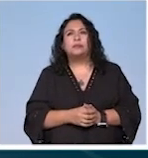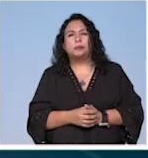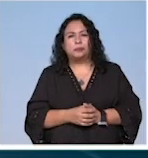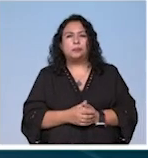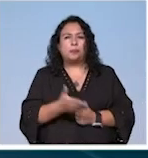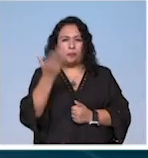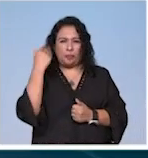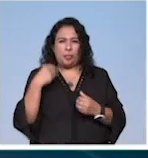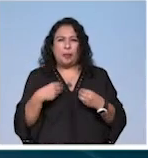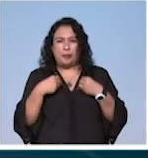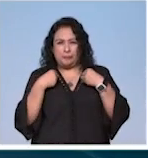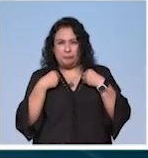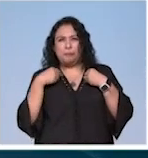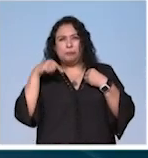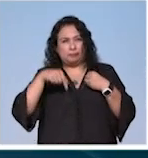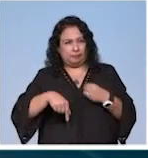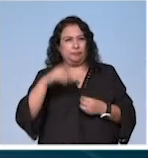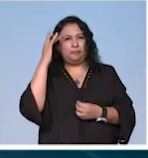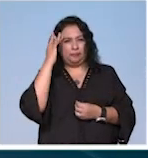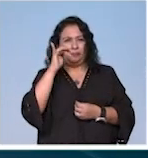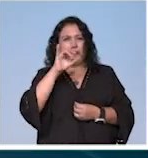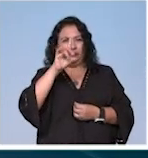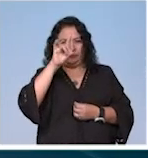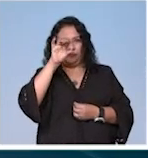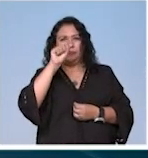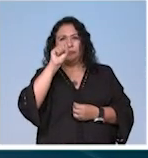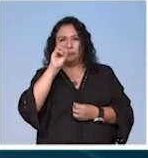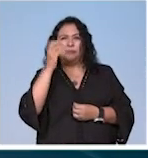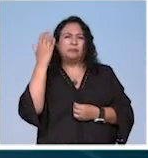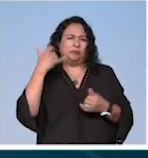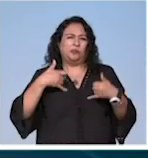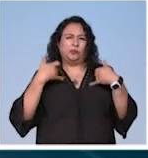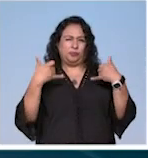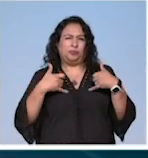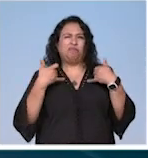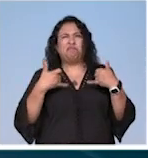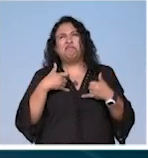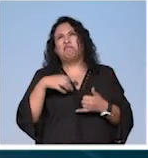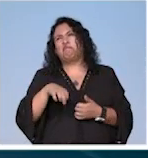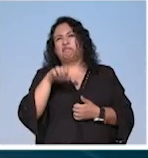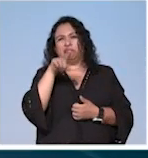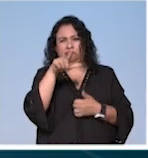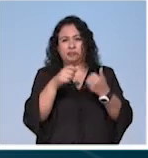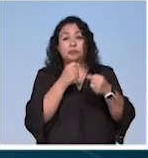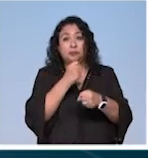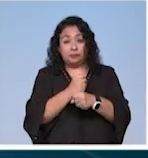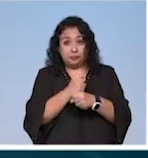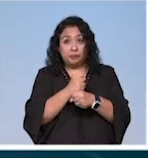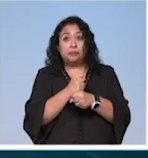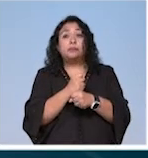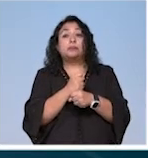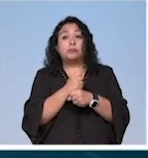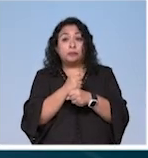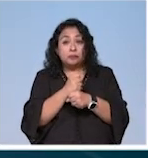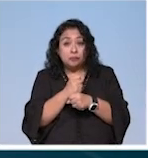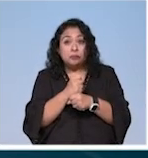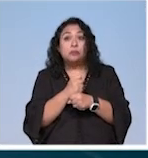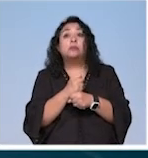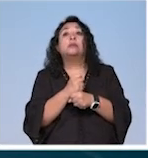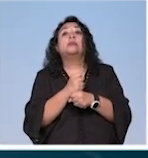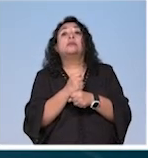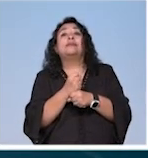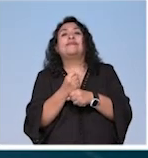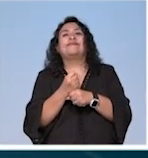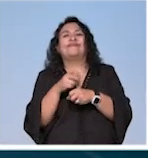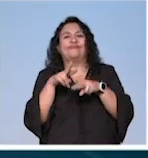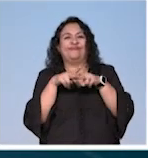Cuando vivió su vida en San Ildefonso, siendo un joven de 17 años, que tomaba el